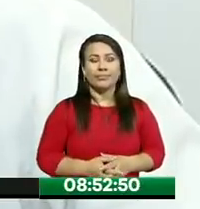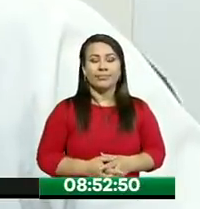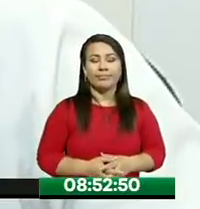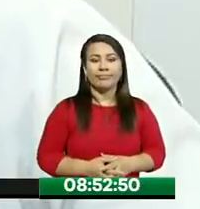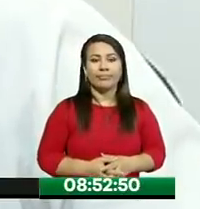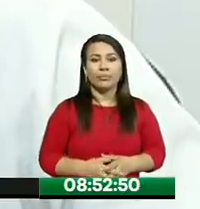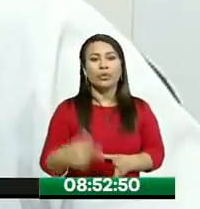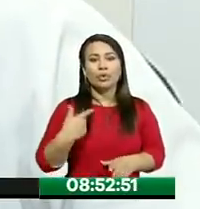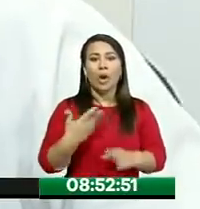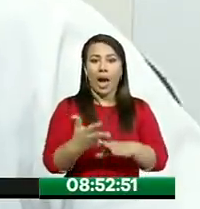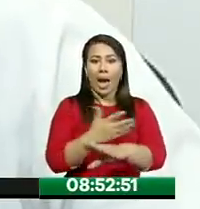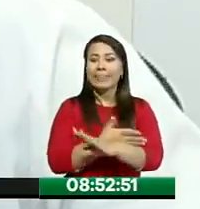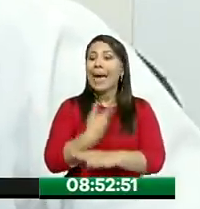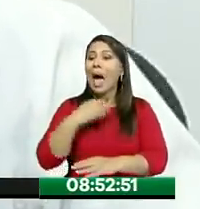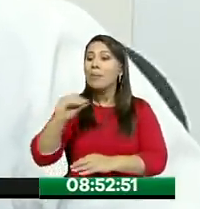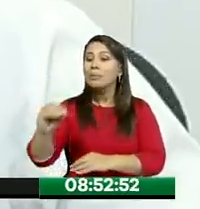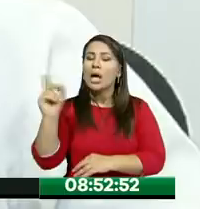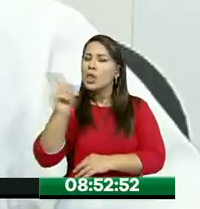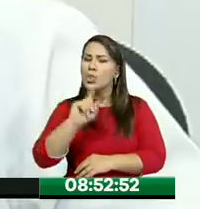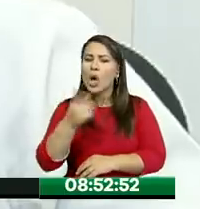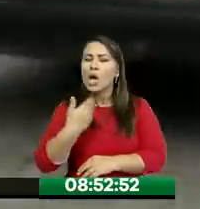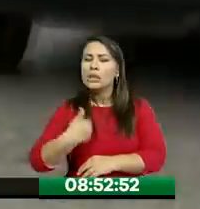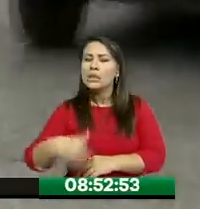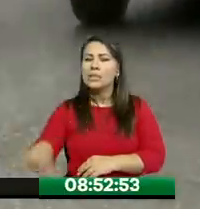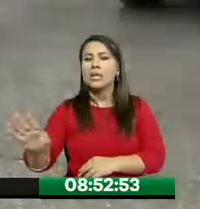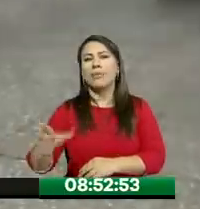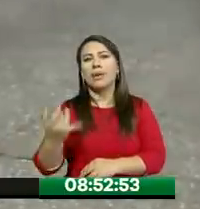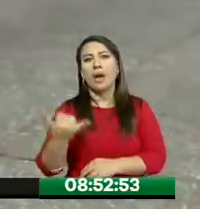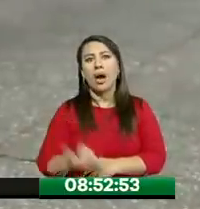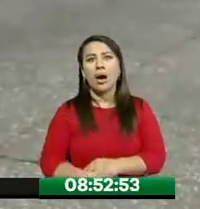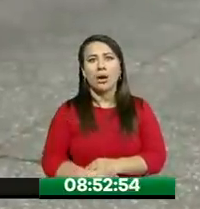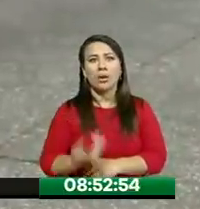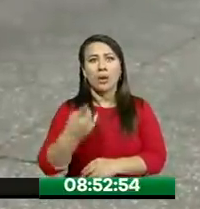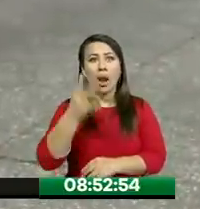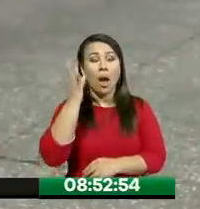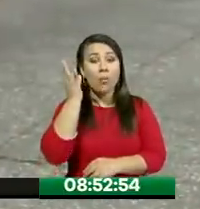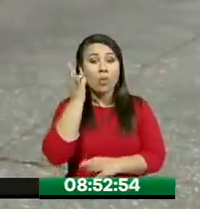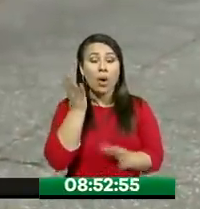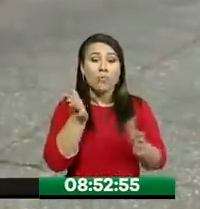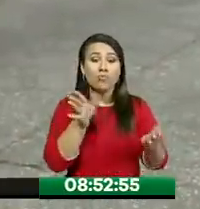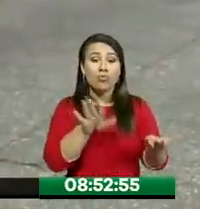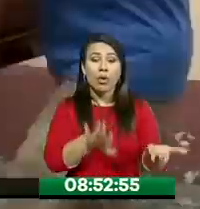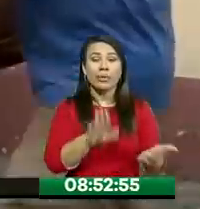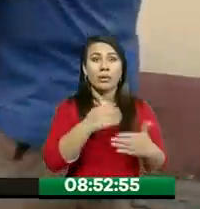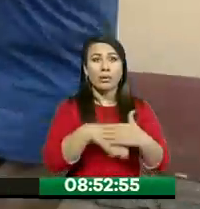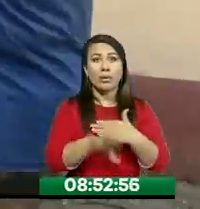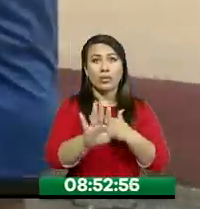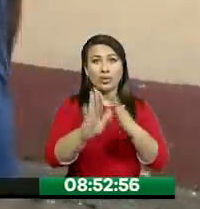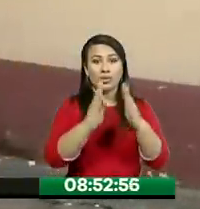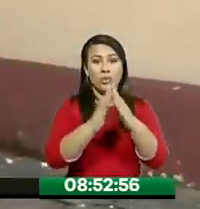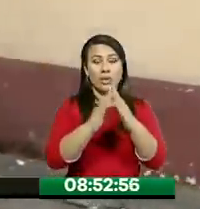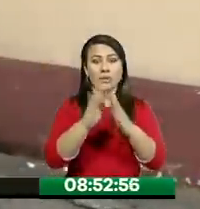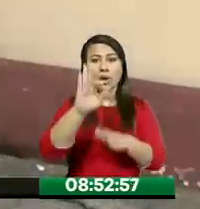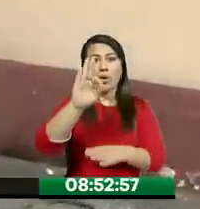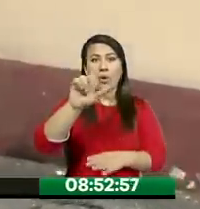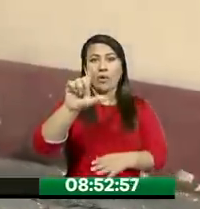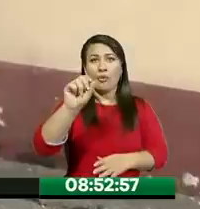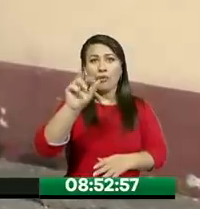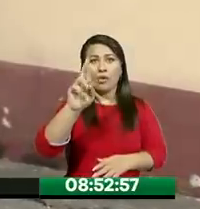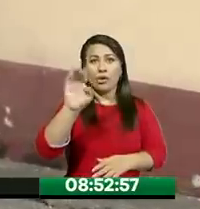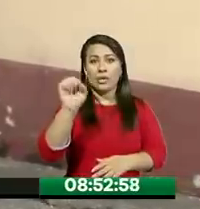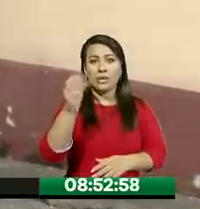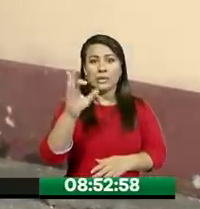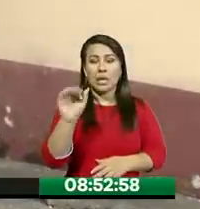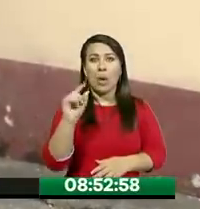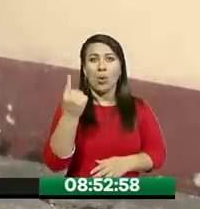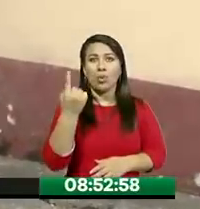que está trabajando de manera irregular en una zona regenerada. La ordenanza de vía pública impide el